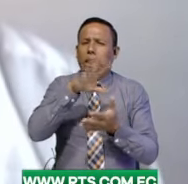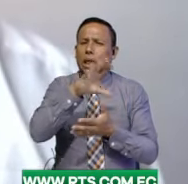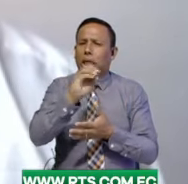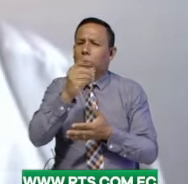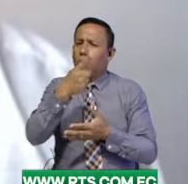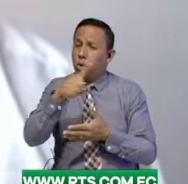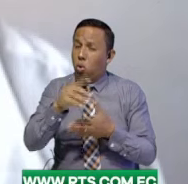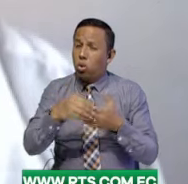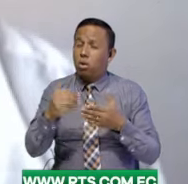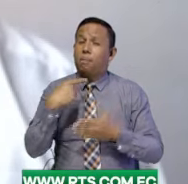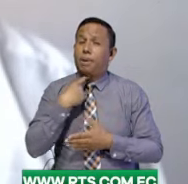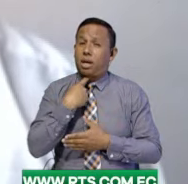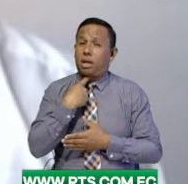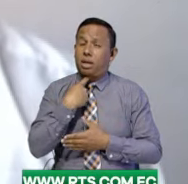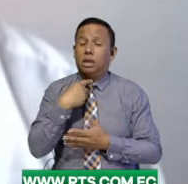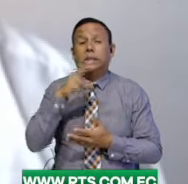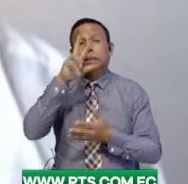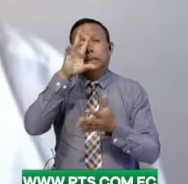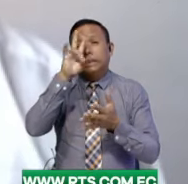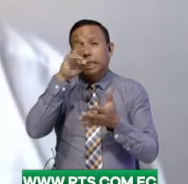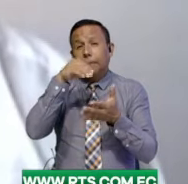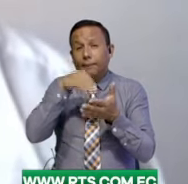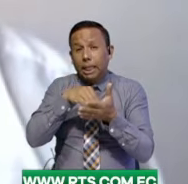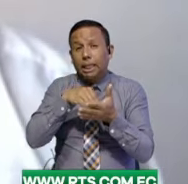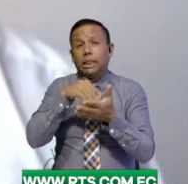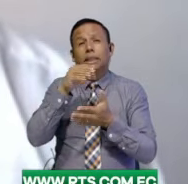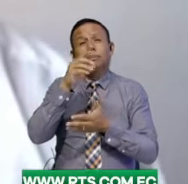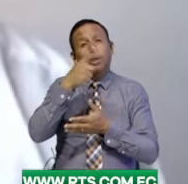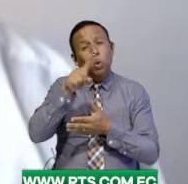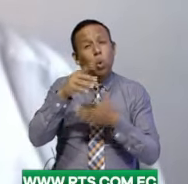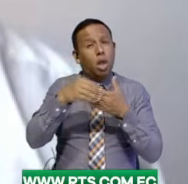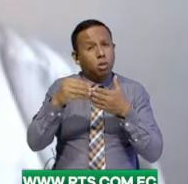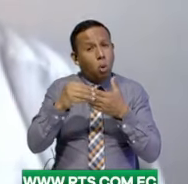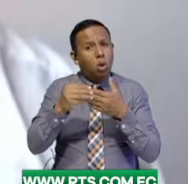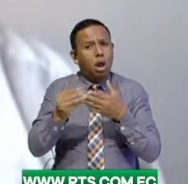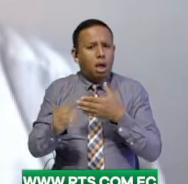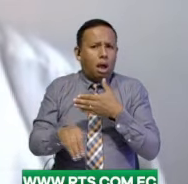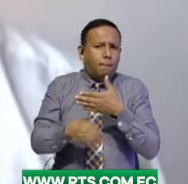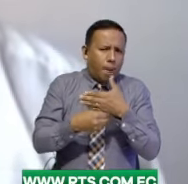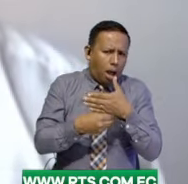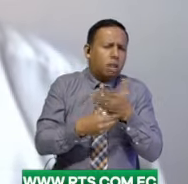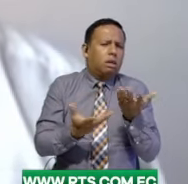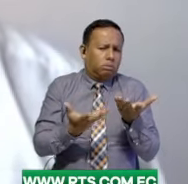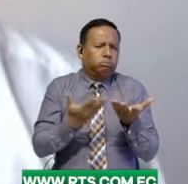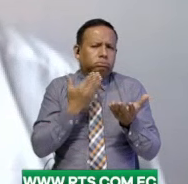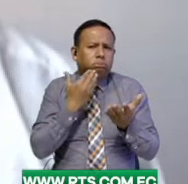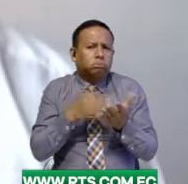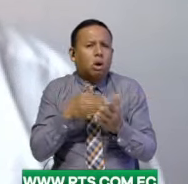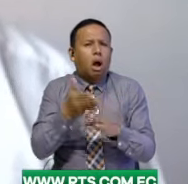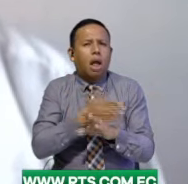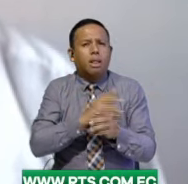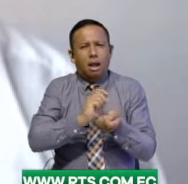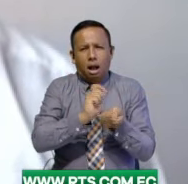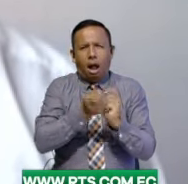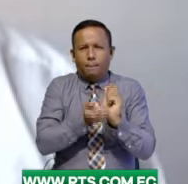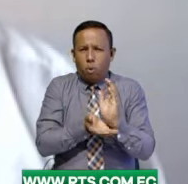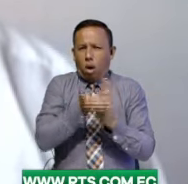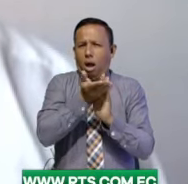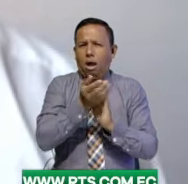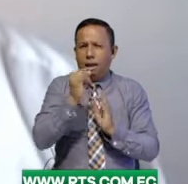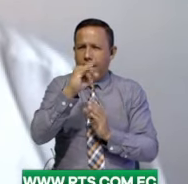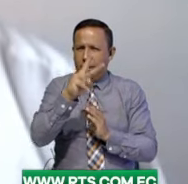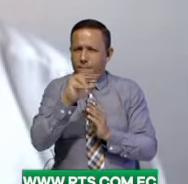10.500 millones de dólares. De esos, 7 mil millones de dólares han cubierto parte con la reforma llevada a cabo al IVA, otros